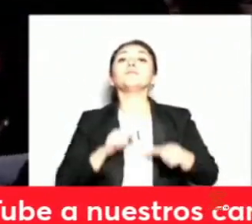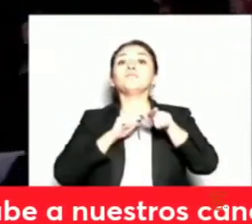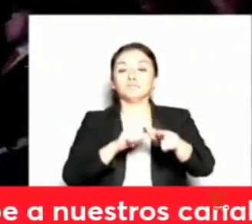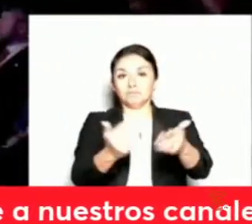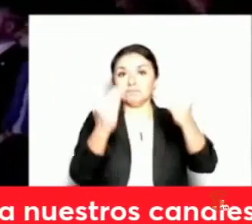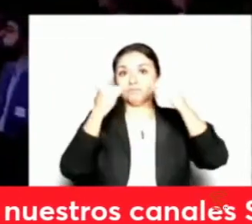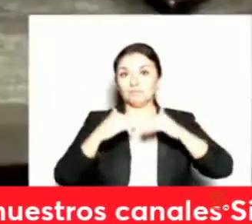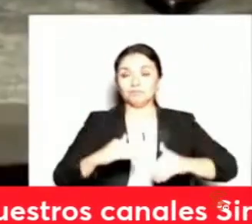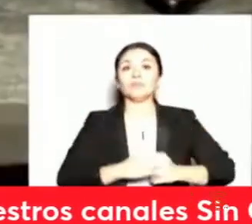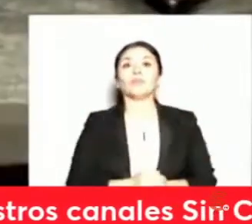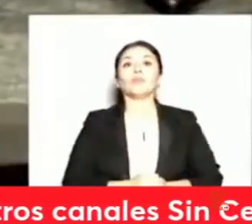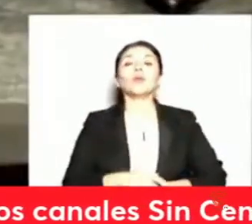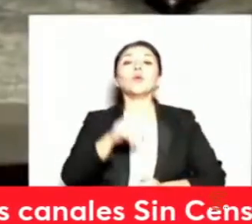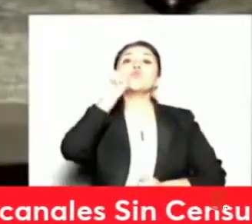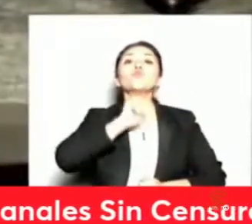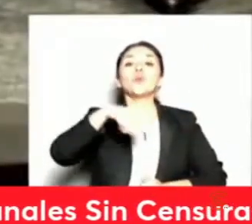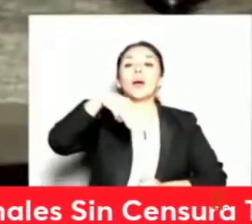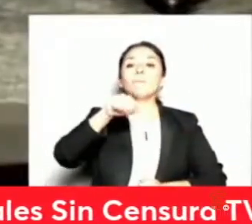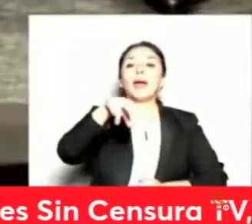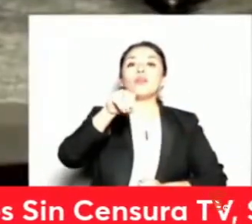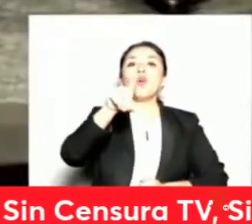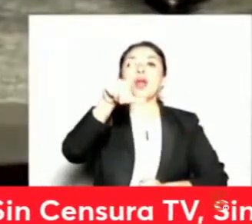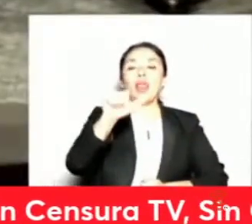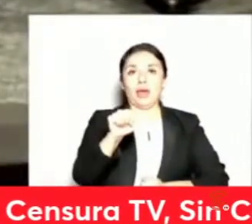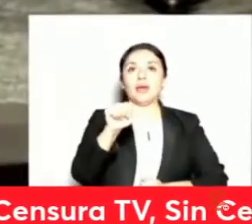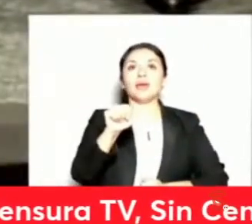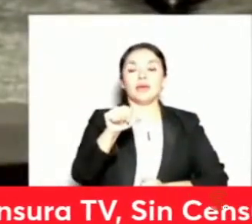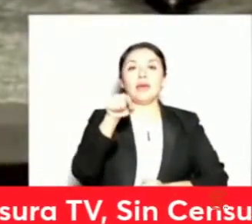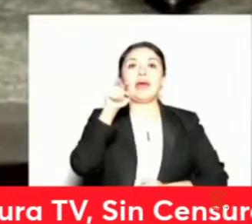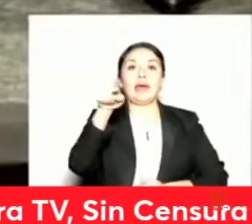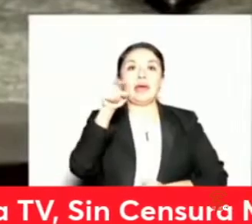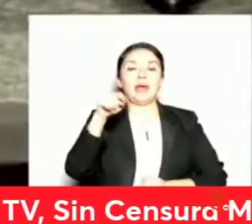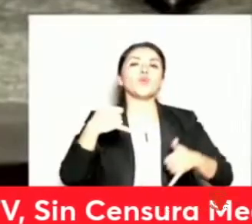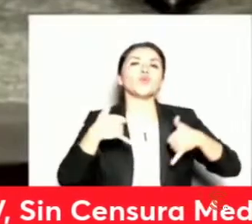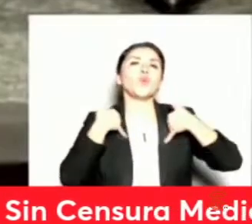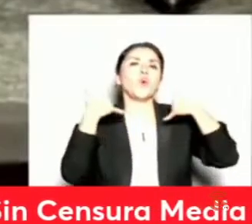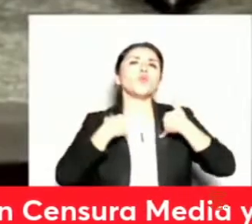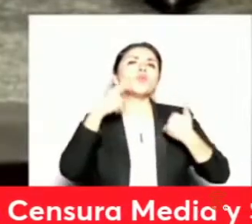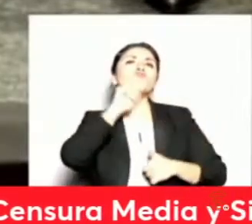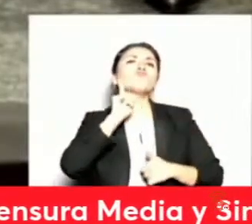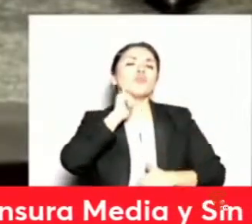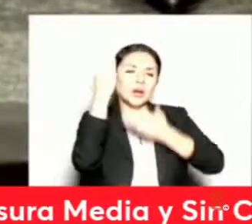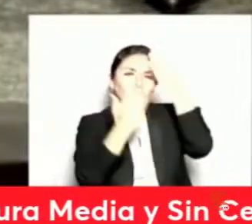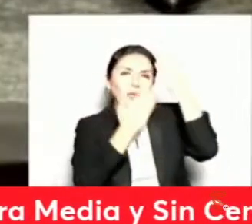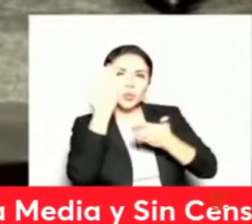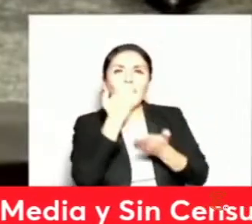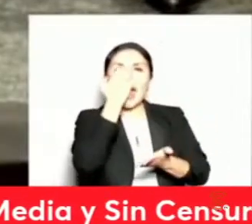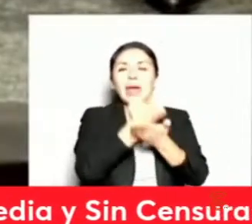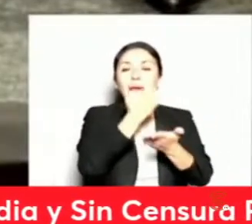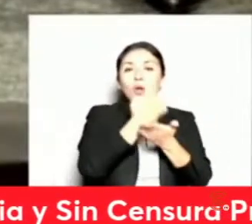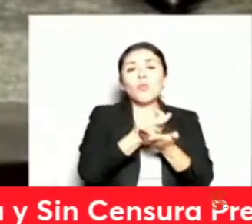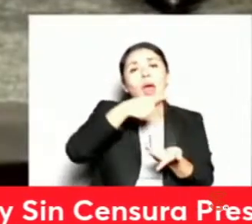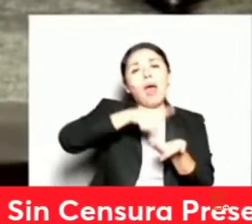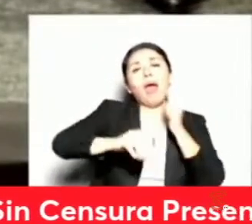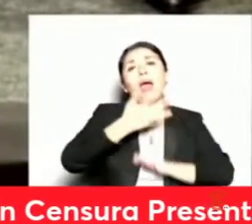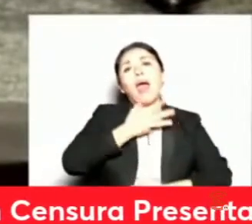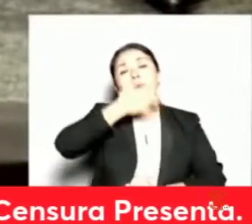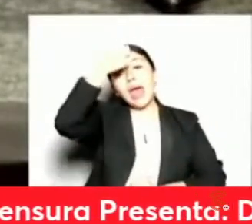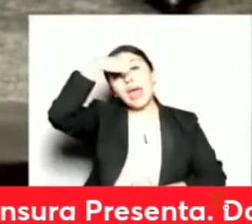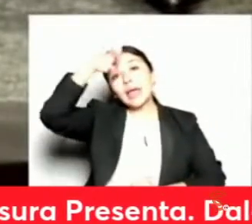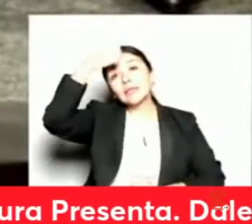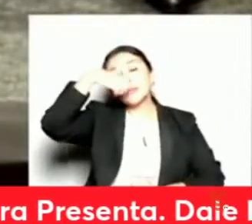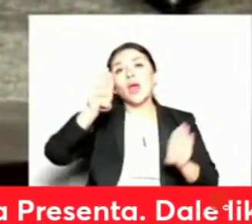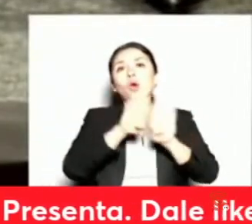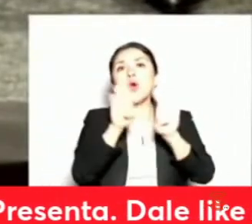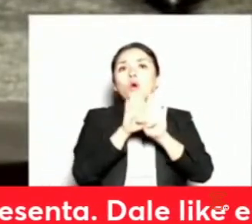Continuamos con Manola Zabalza. Ella es una joven economista con experiencia en